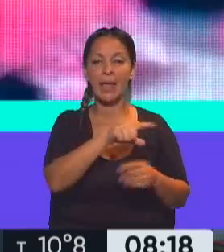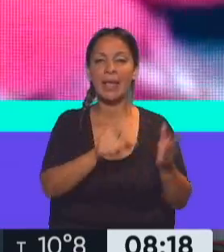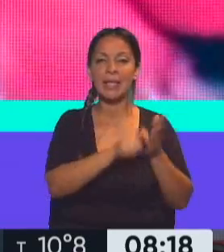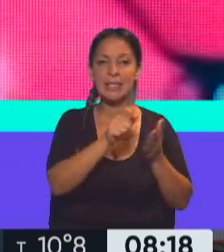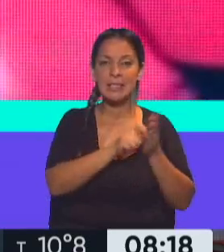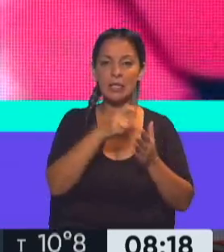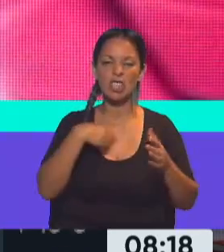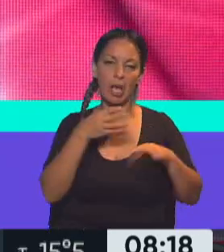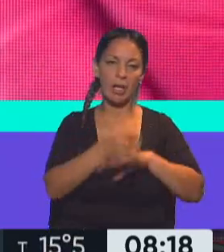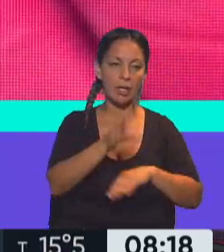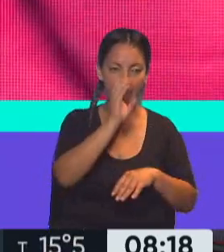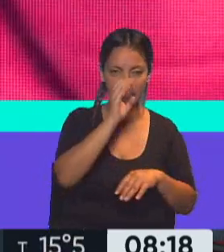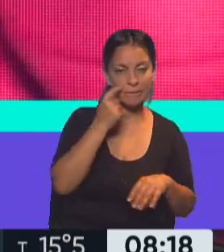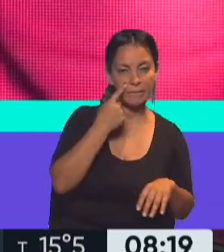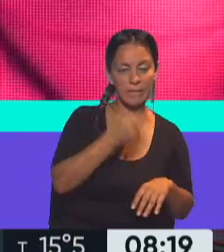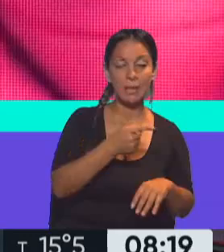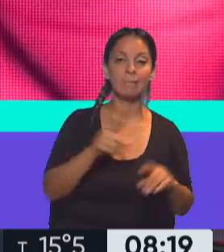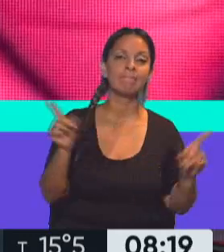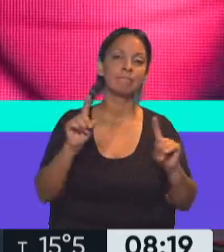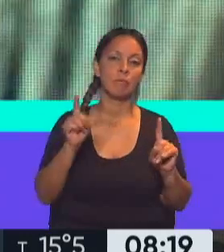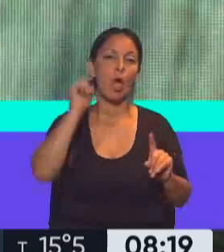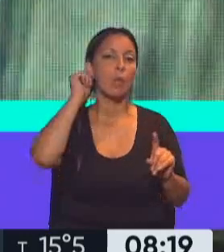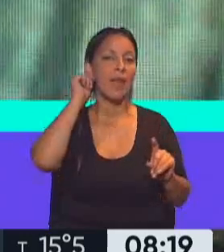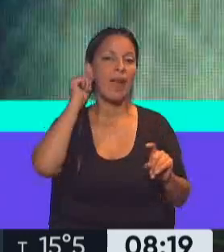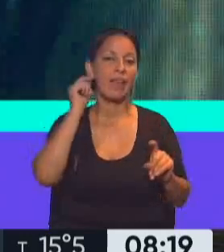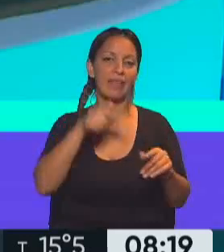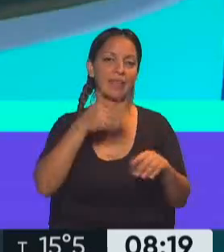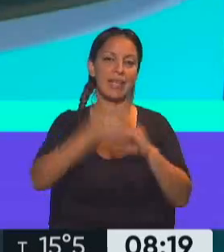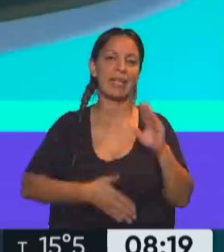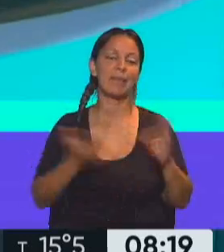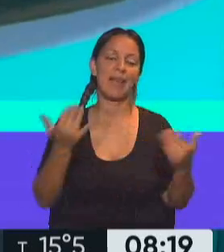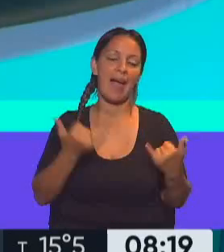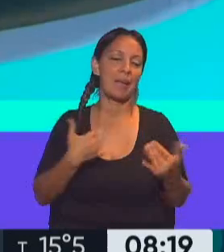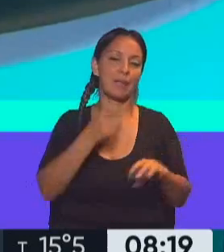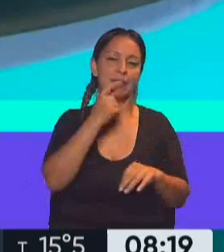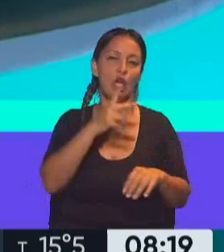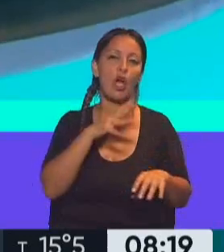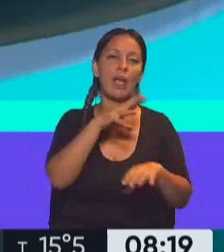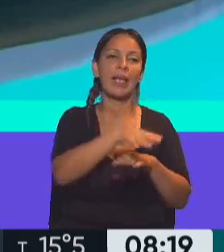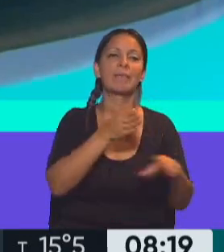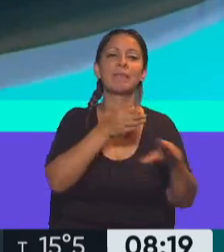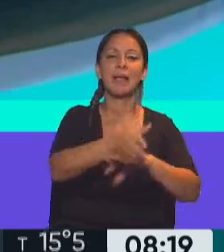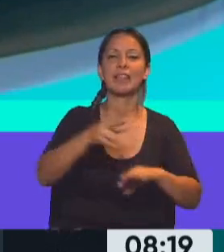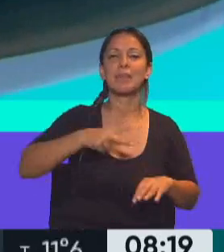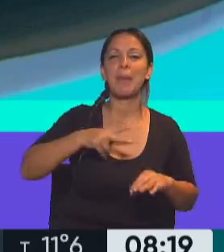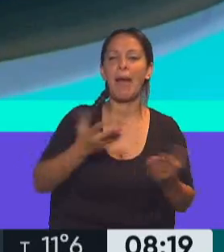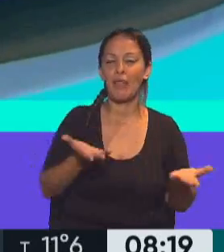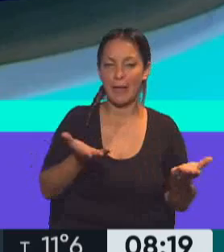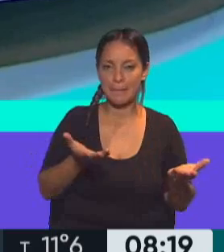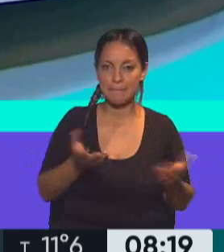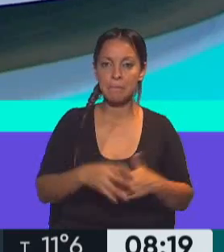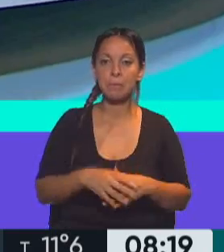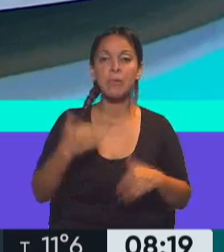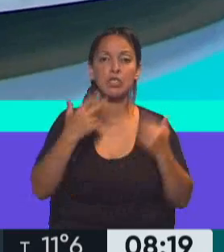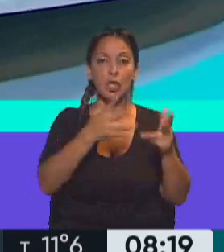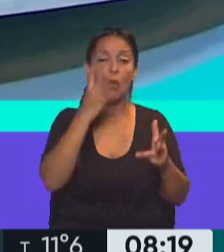Instagram, entonces puedo entrar. Ahora, hay una determinada edad en donde uno ya no puede. Claro, y es una invasión a la intimidad también. Yo digo algo que tal vez algún padre o